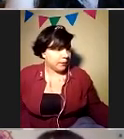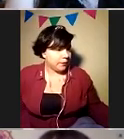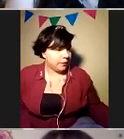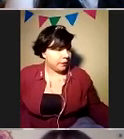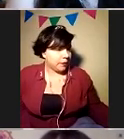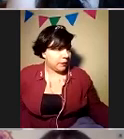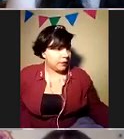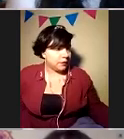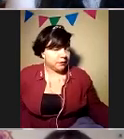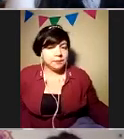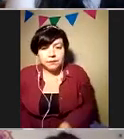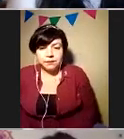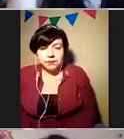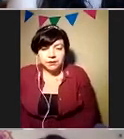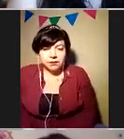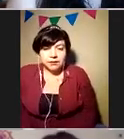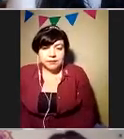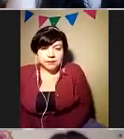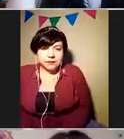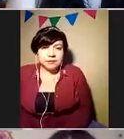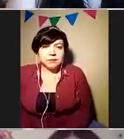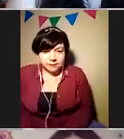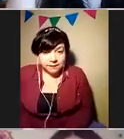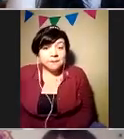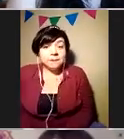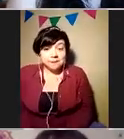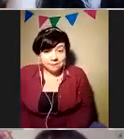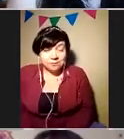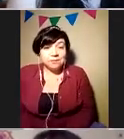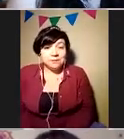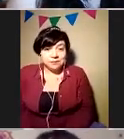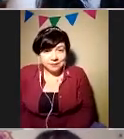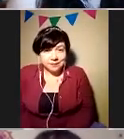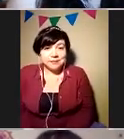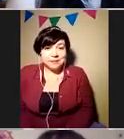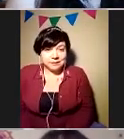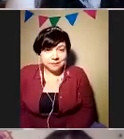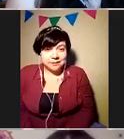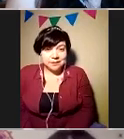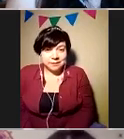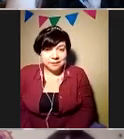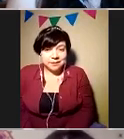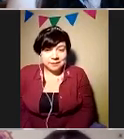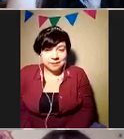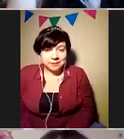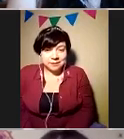de toda esta información que la industria textil es la segunda más contaminante del planeta, yo quedé súper impactada, no tenía esta conciencia en